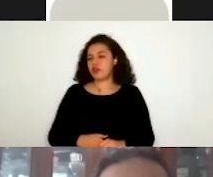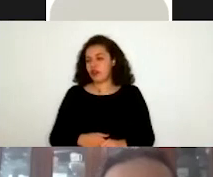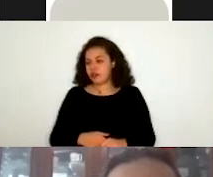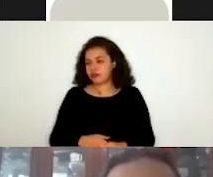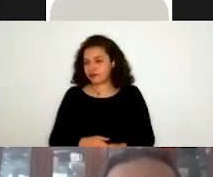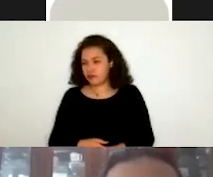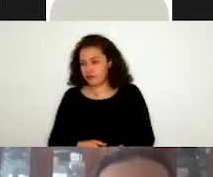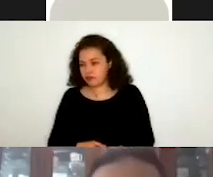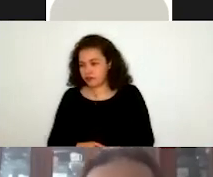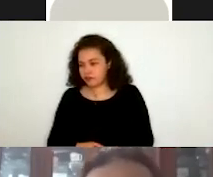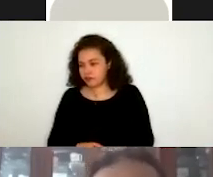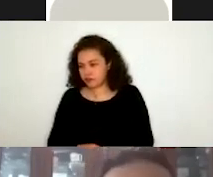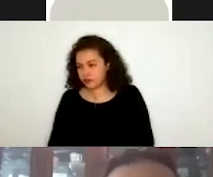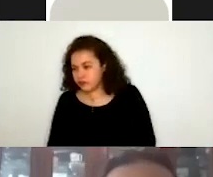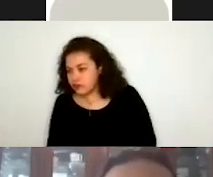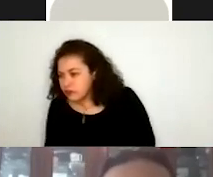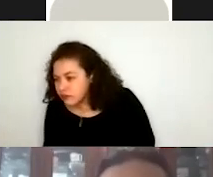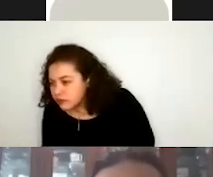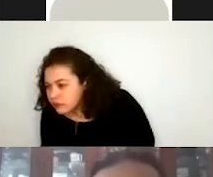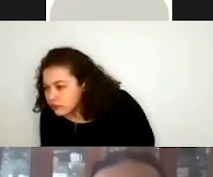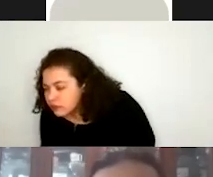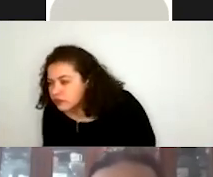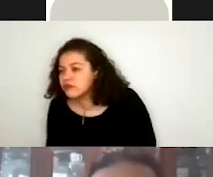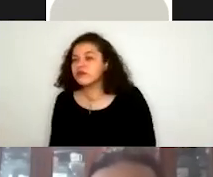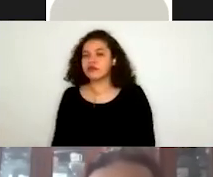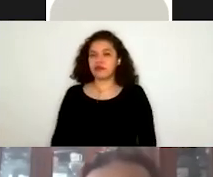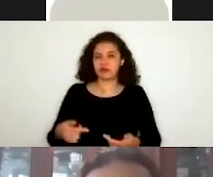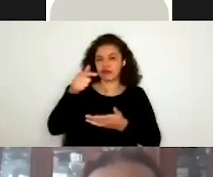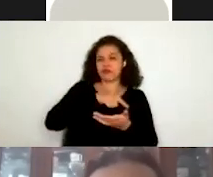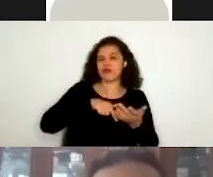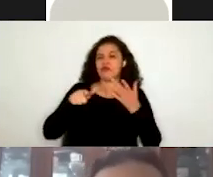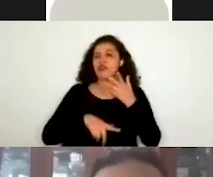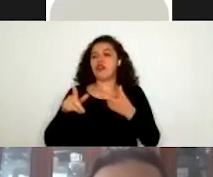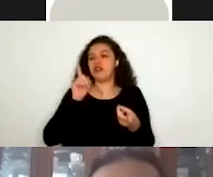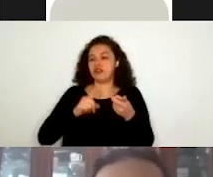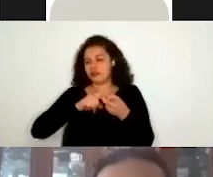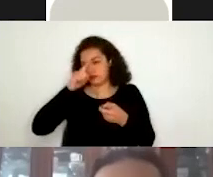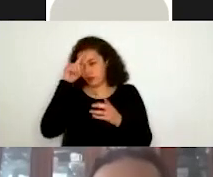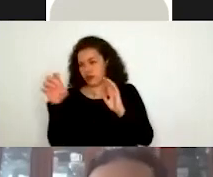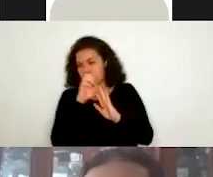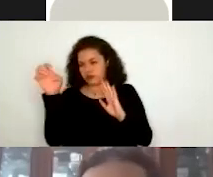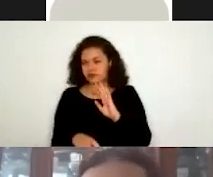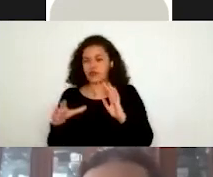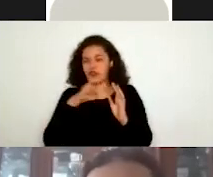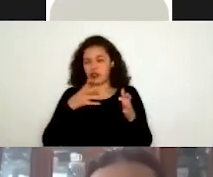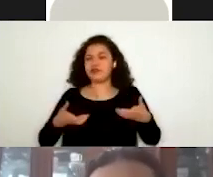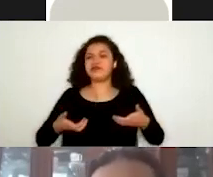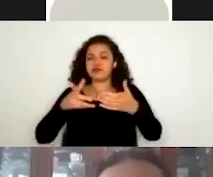Vamos a colocar en dónde está ubicado. En este caso, para el tema del ejemplo, está ubicado en la calle